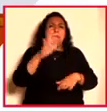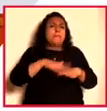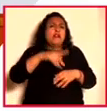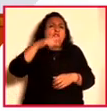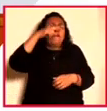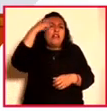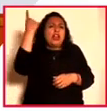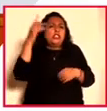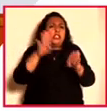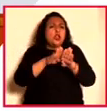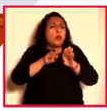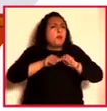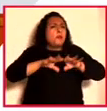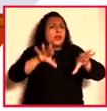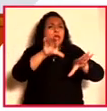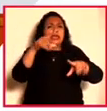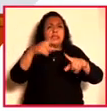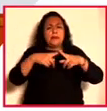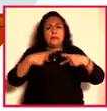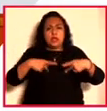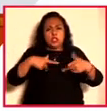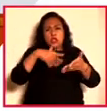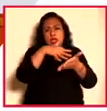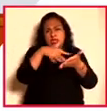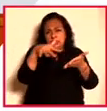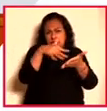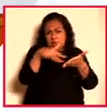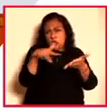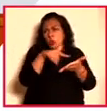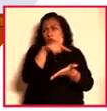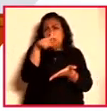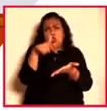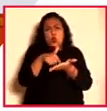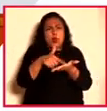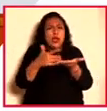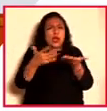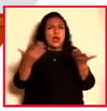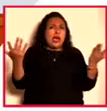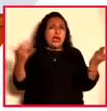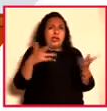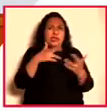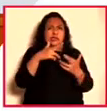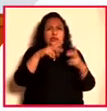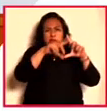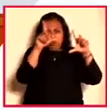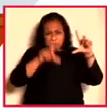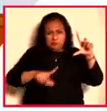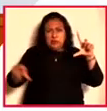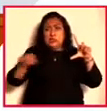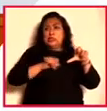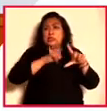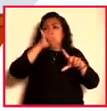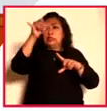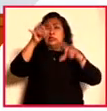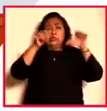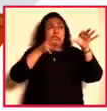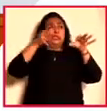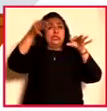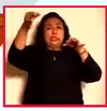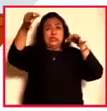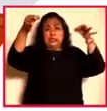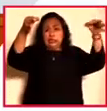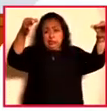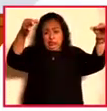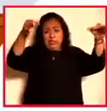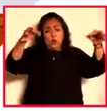a lectores y lectoras en lugares de la República Mexicana alejados de los centros